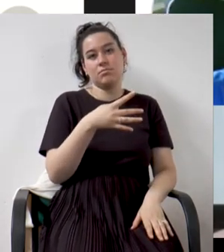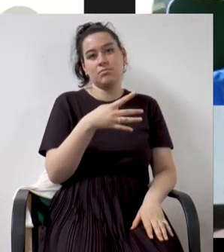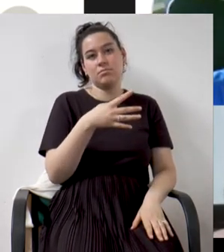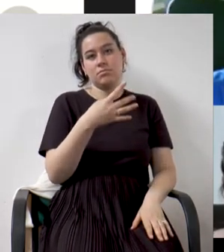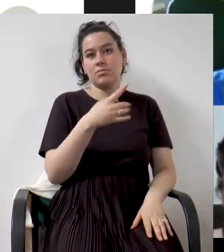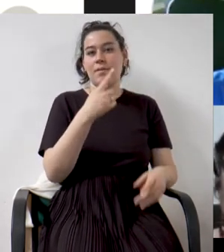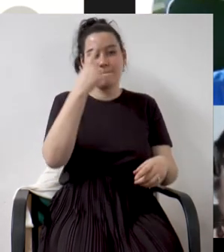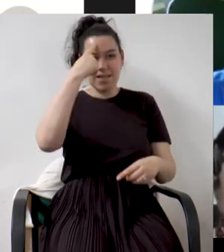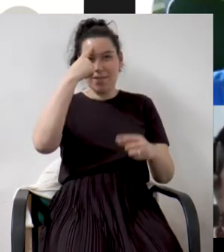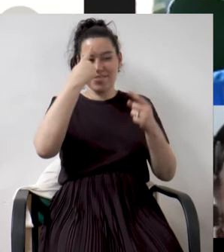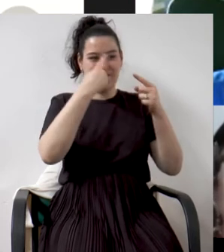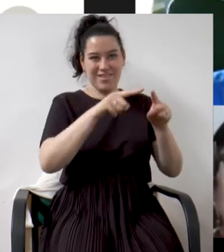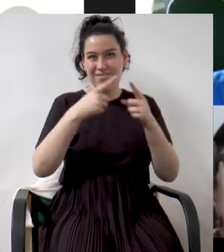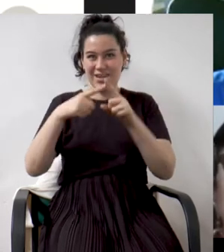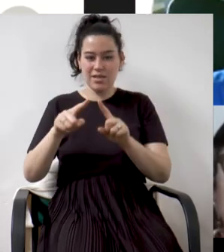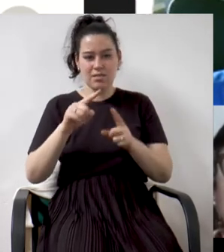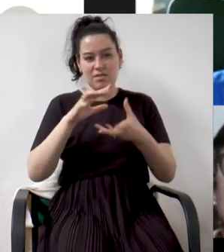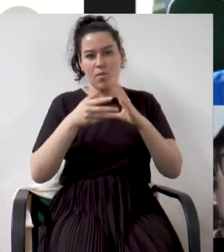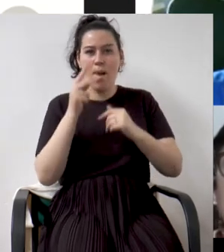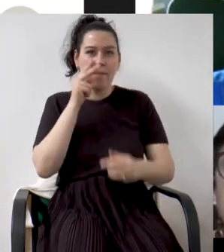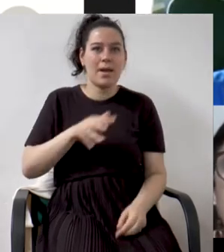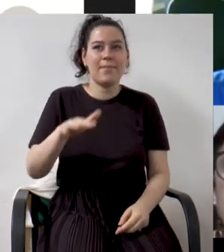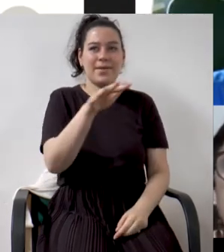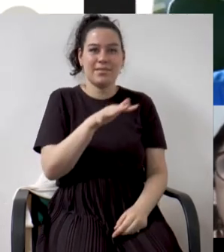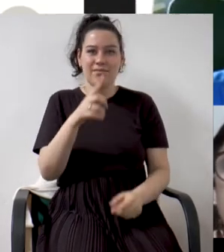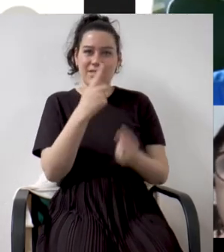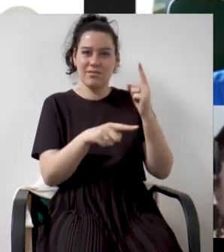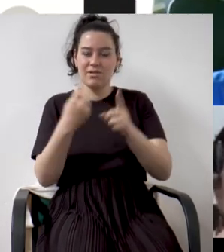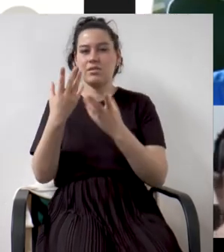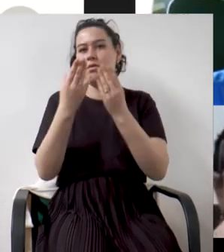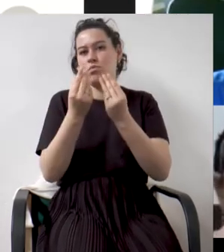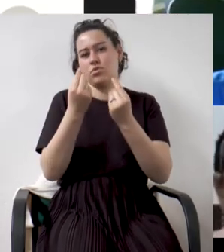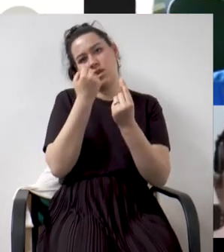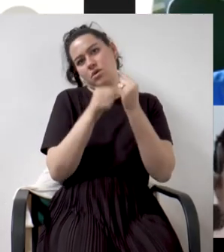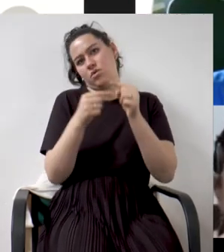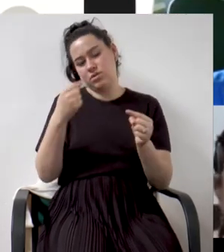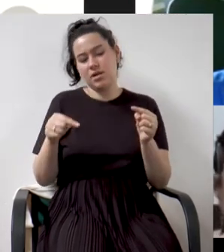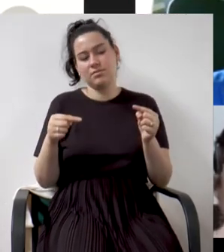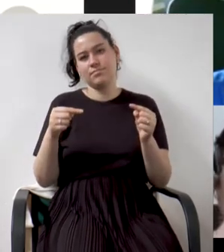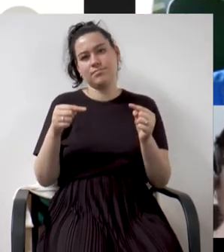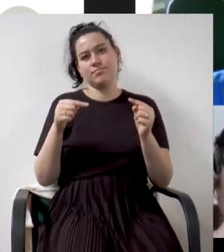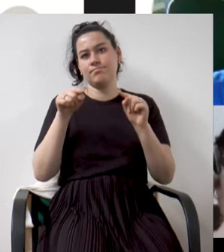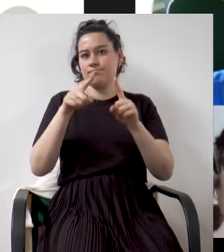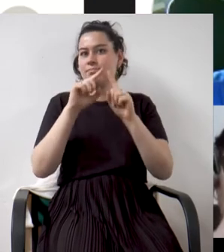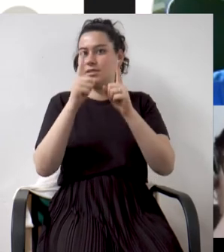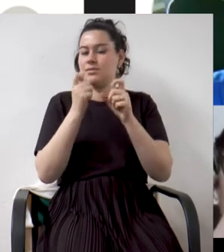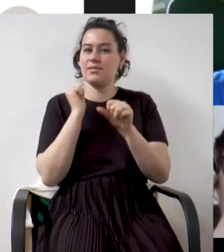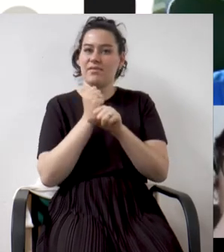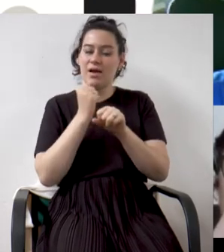lógicas distintas y maneras de ver las cosas. Hay una cantidad de cuestiones que se requieren